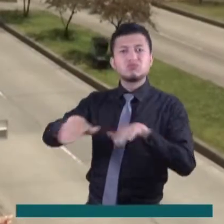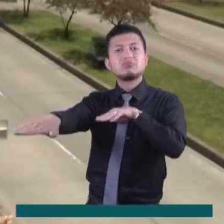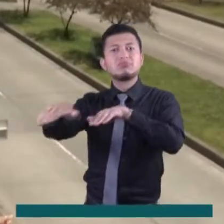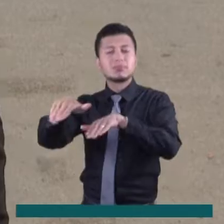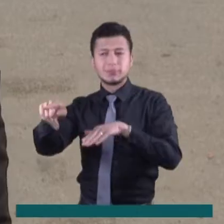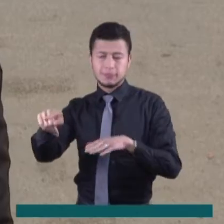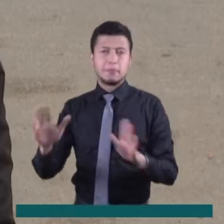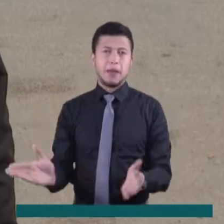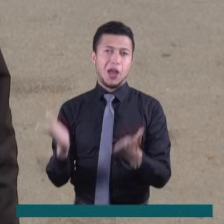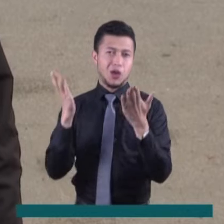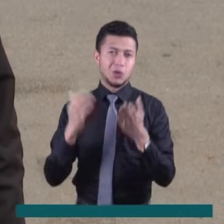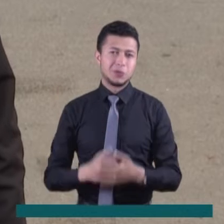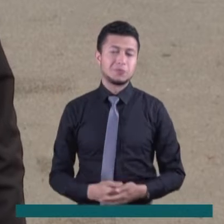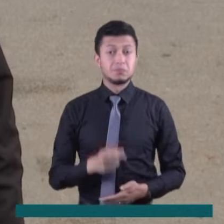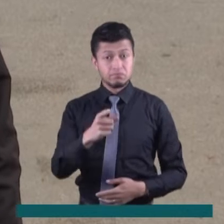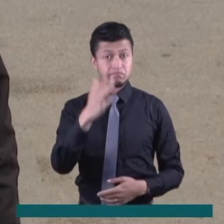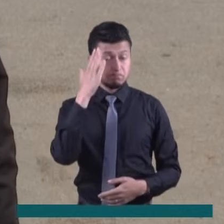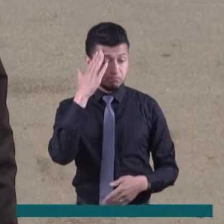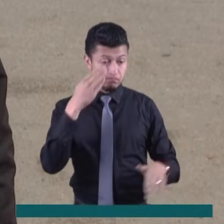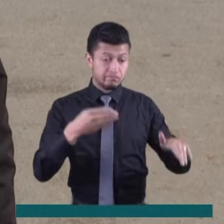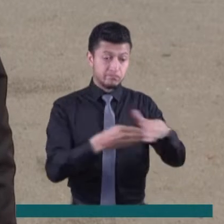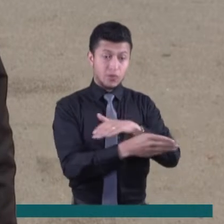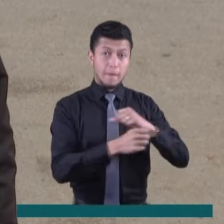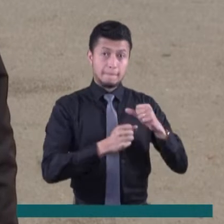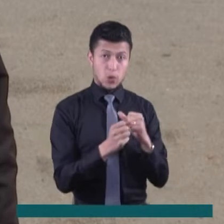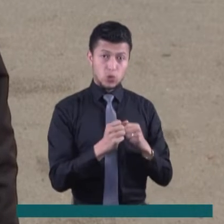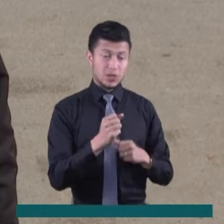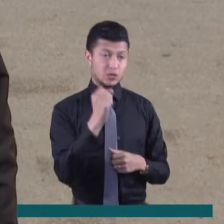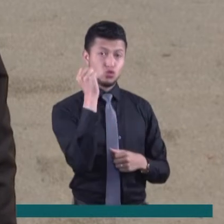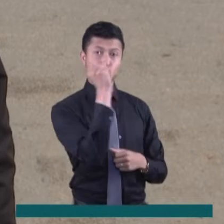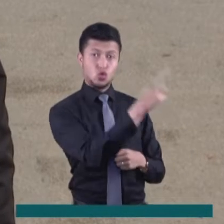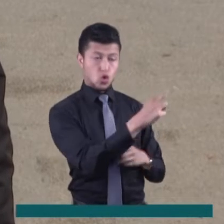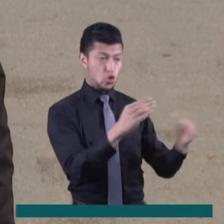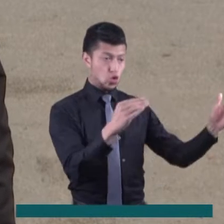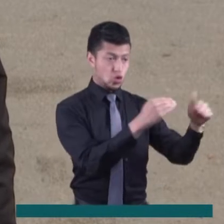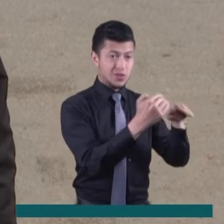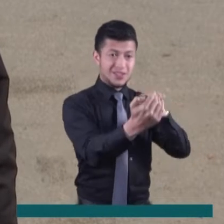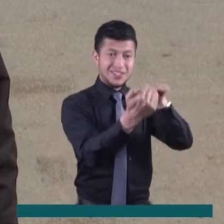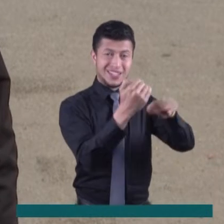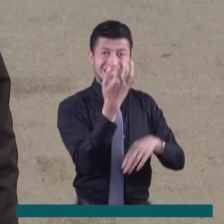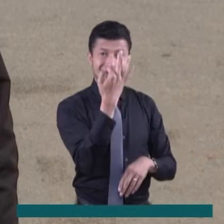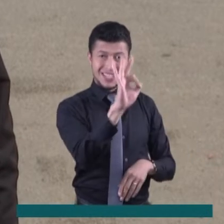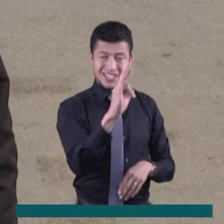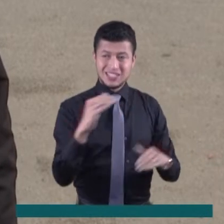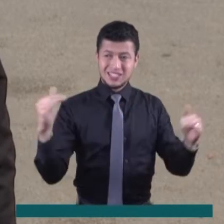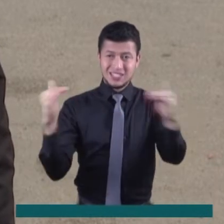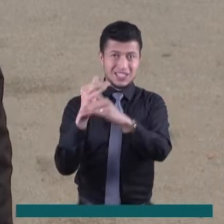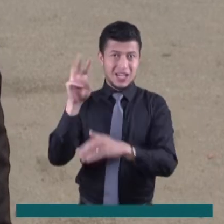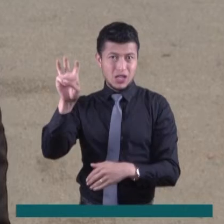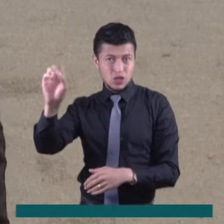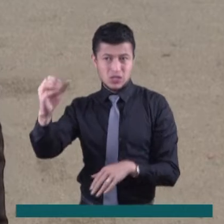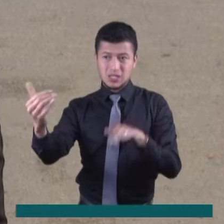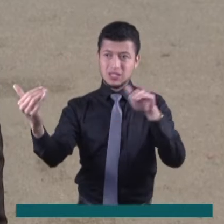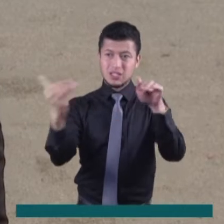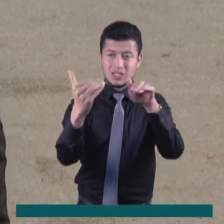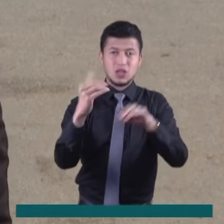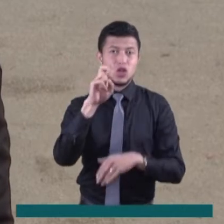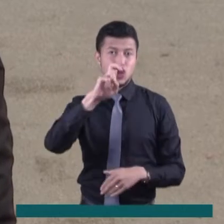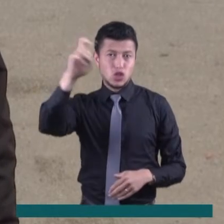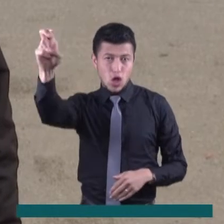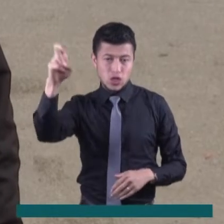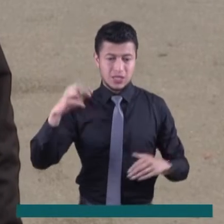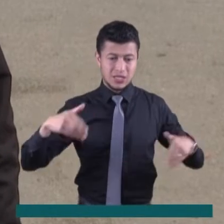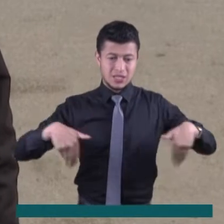los viajeros. Recuerde que para los ingresos a Bogotá por la autopista Sur, la calle 13, la calle 80, la autopista